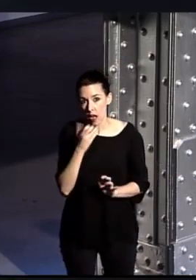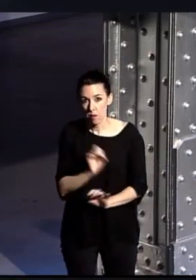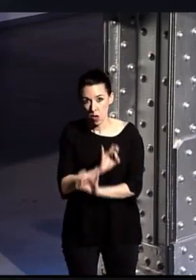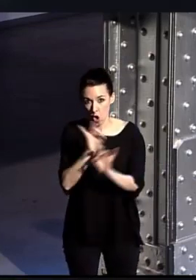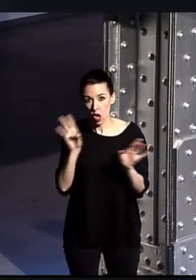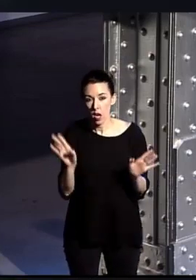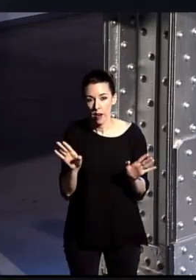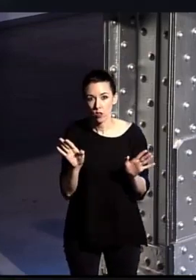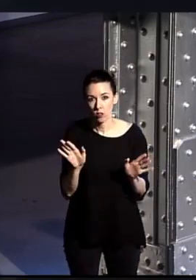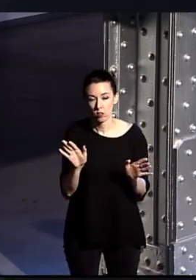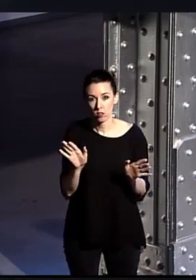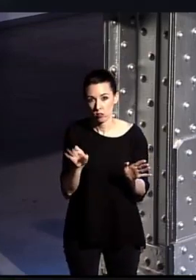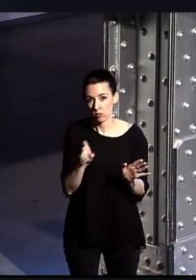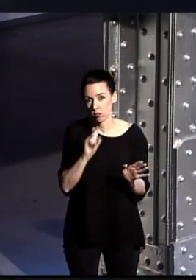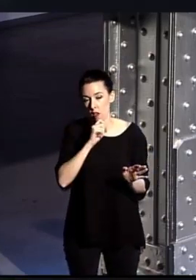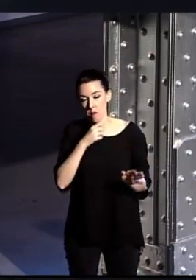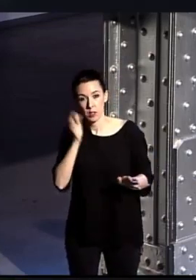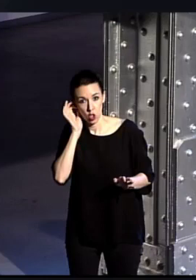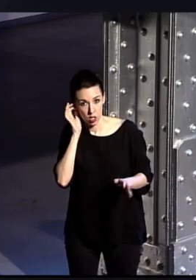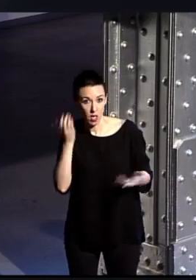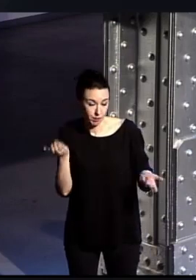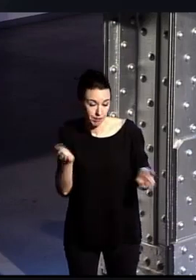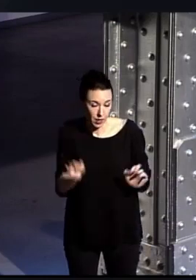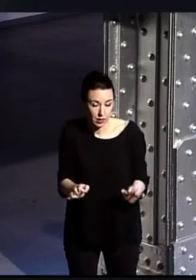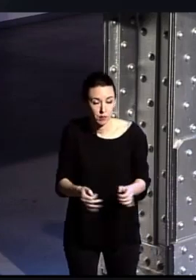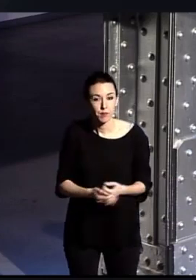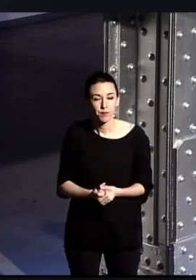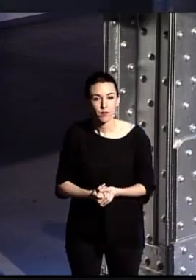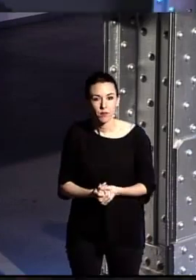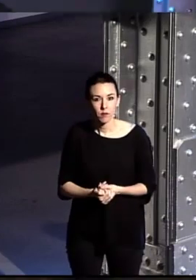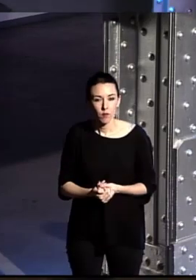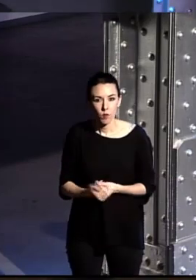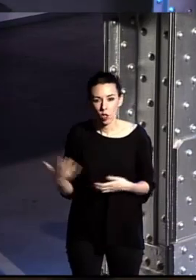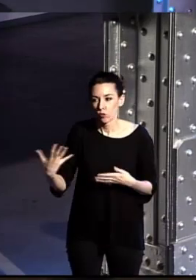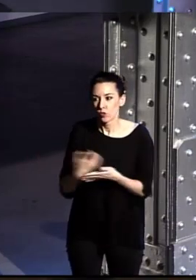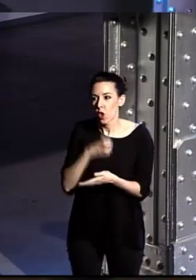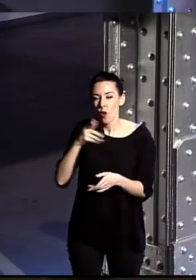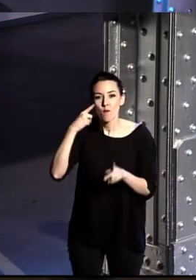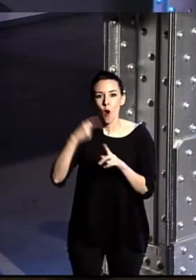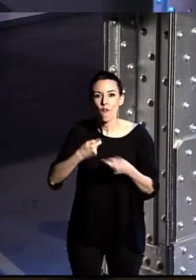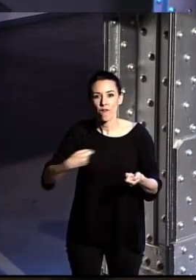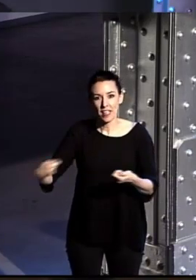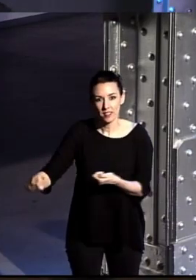claro de misoginia. Bueno, y Hetzel que era también un todo por las ventas, ¿no? Quiero decir, en